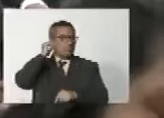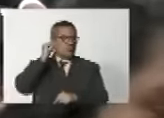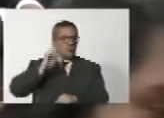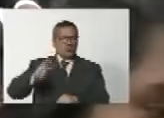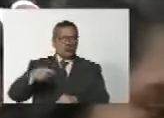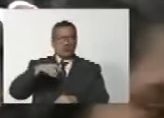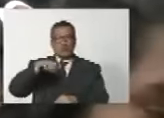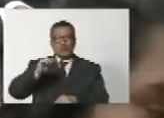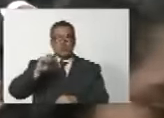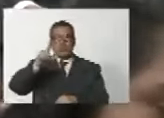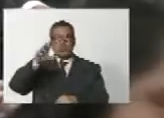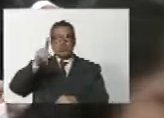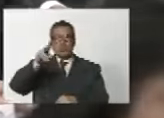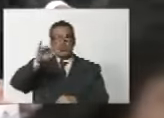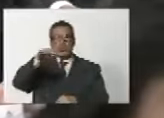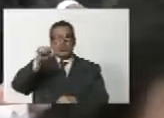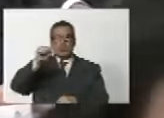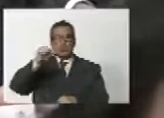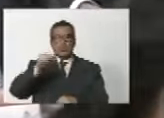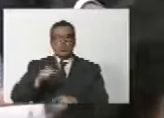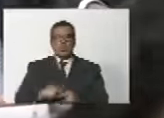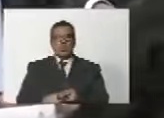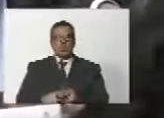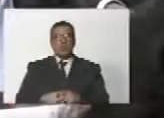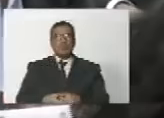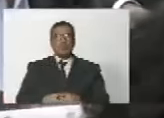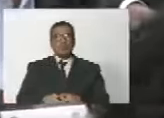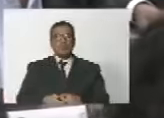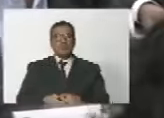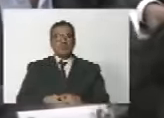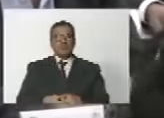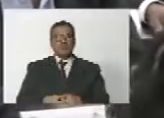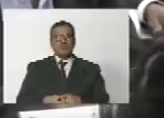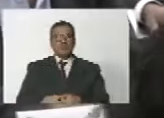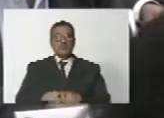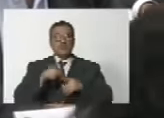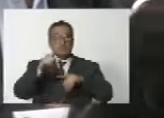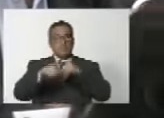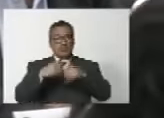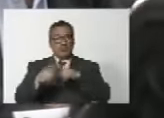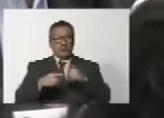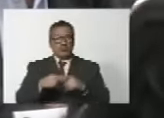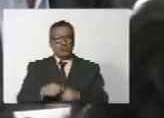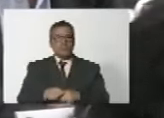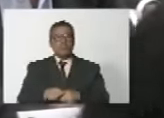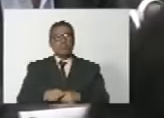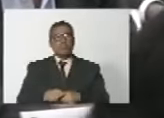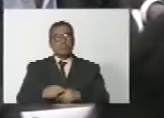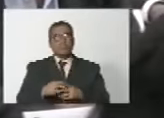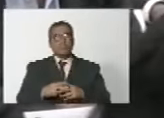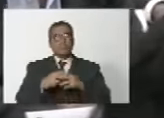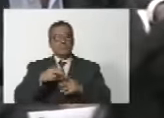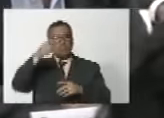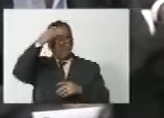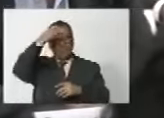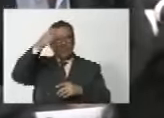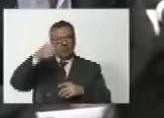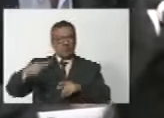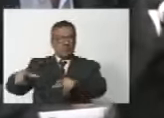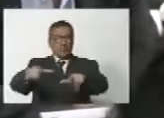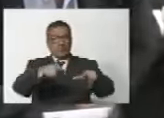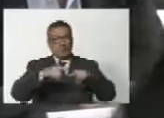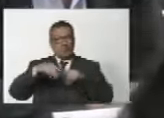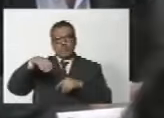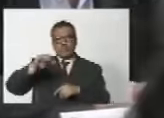Gladys María Gutiérrez Alvarado, paraguanera del Estado Falcón, de la tierra